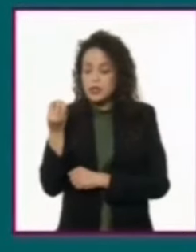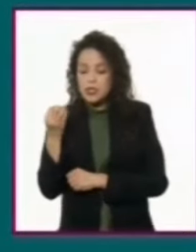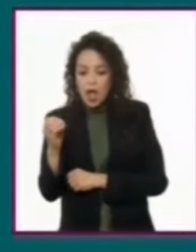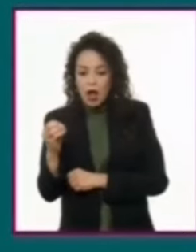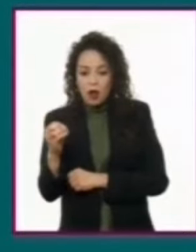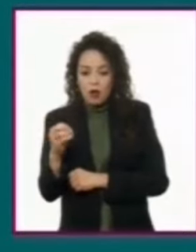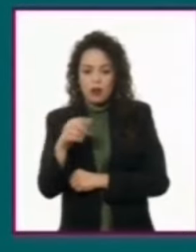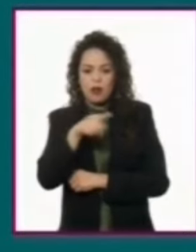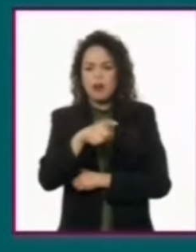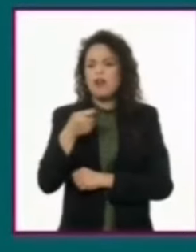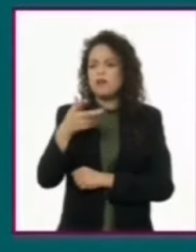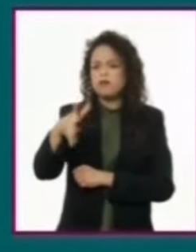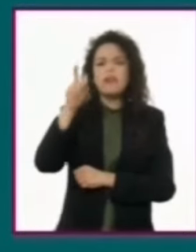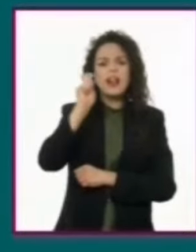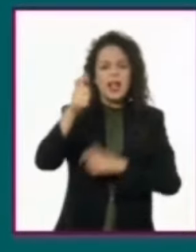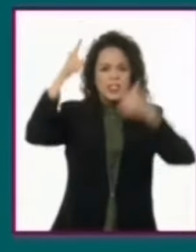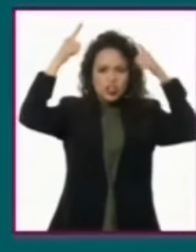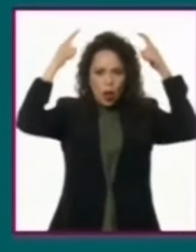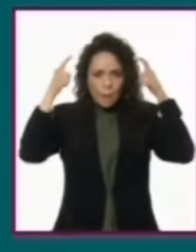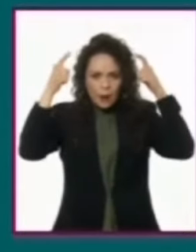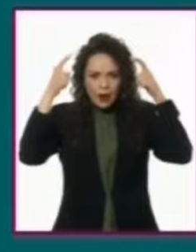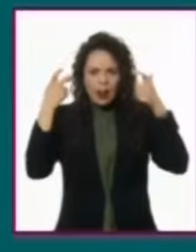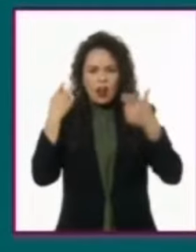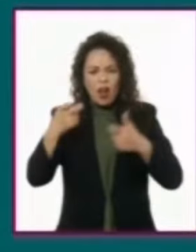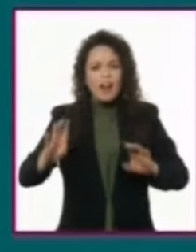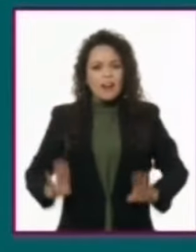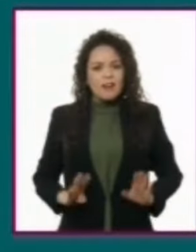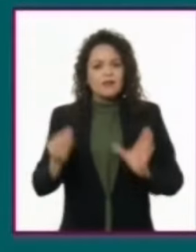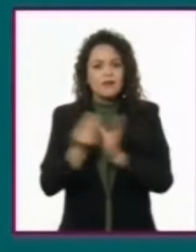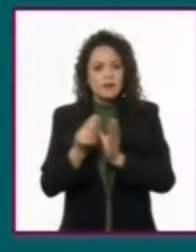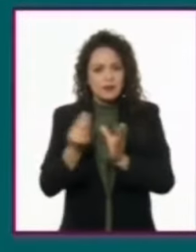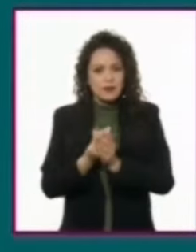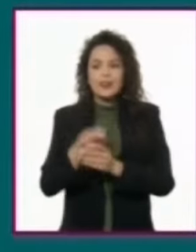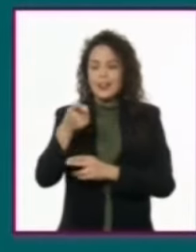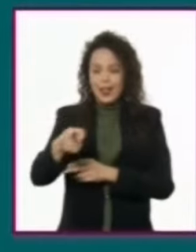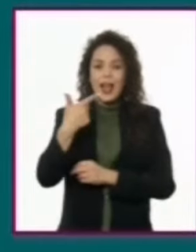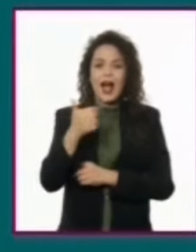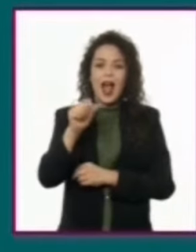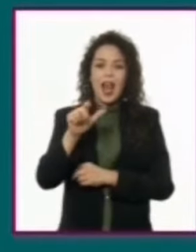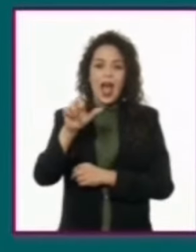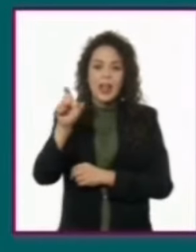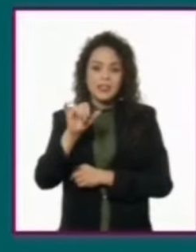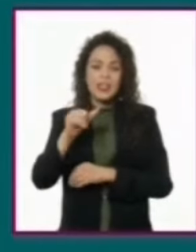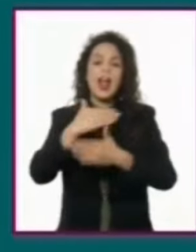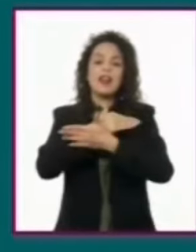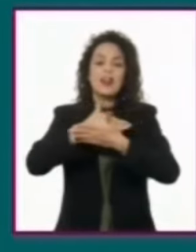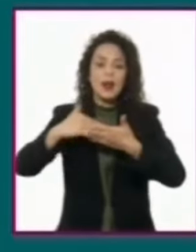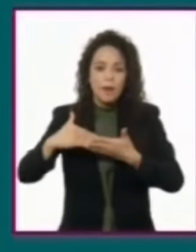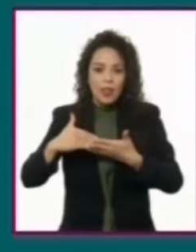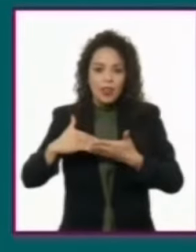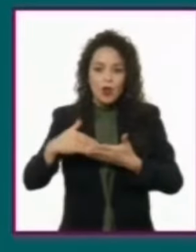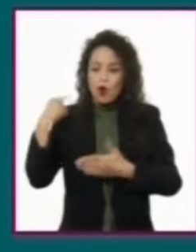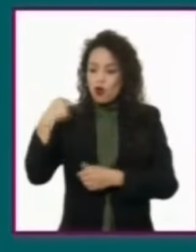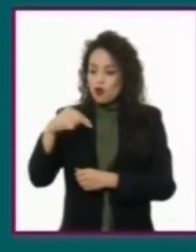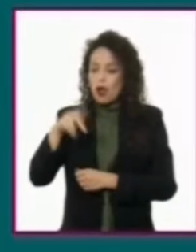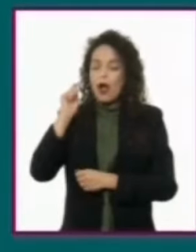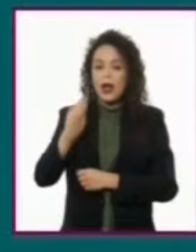del sombrero es un ejemplo característico de las galaxias intermedias, también conocidas como